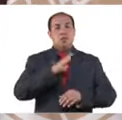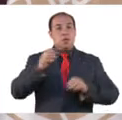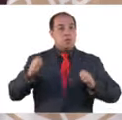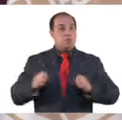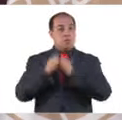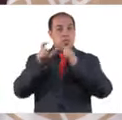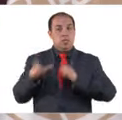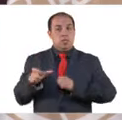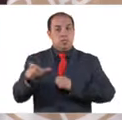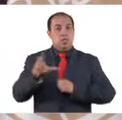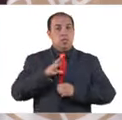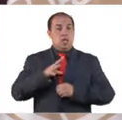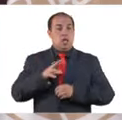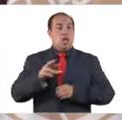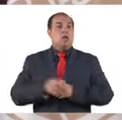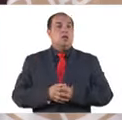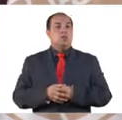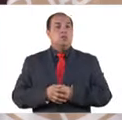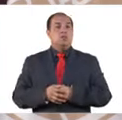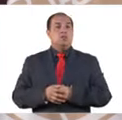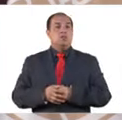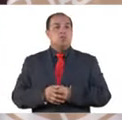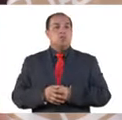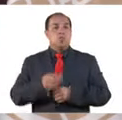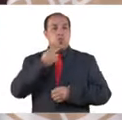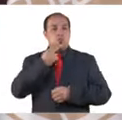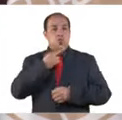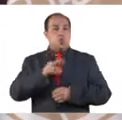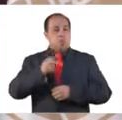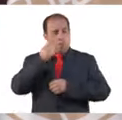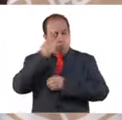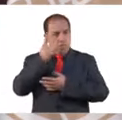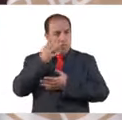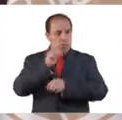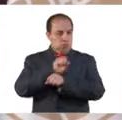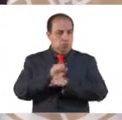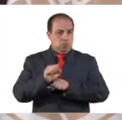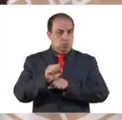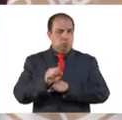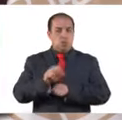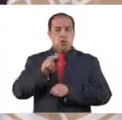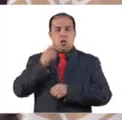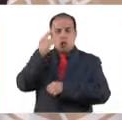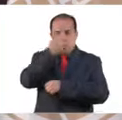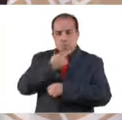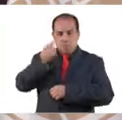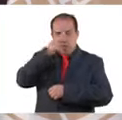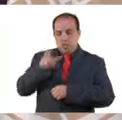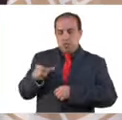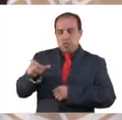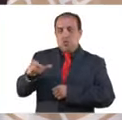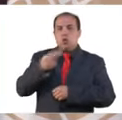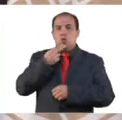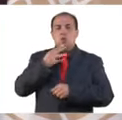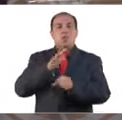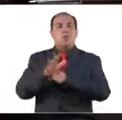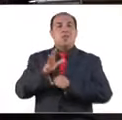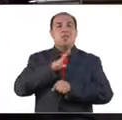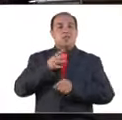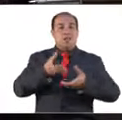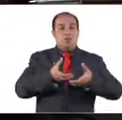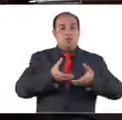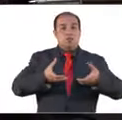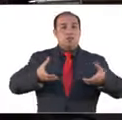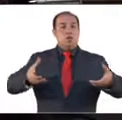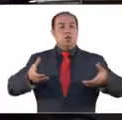confinamiento, digamos, sencillo, se hizo la evaluación si estaba teniendo un impacto sobre ese eje, que digamos si es un eje importante, es muy muy ancho, y después de que vimos